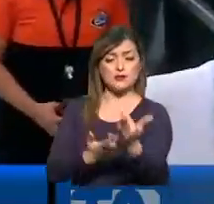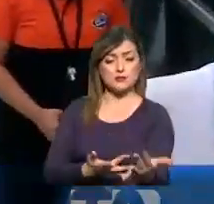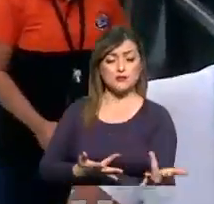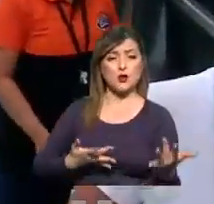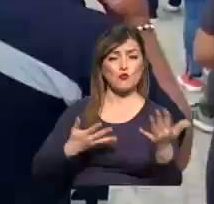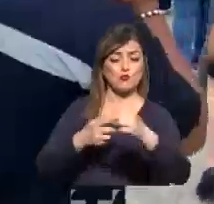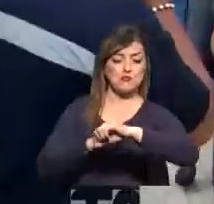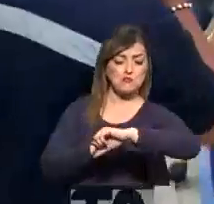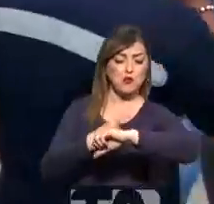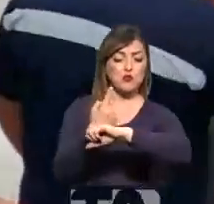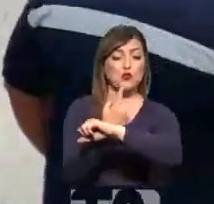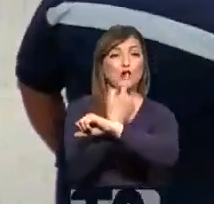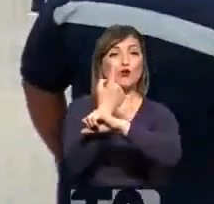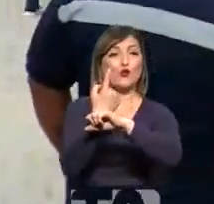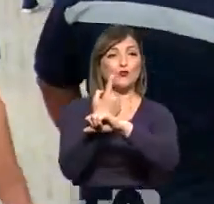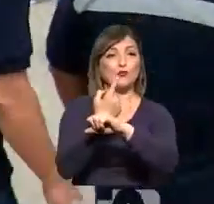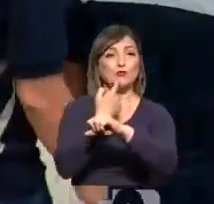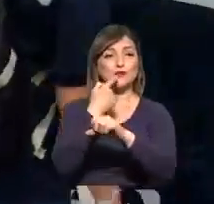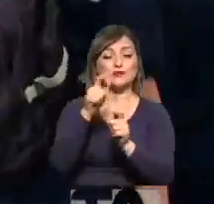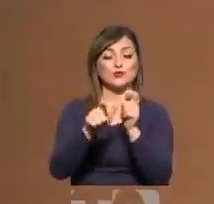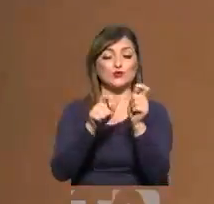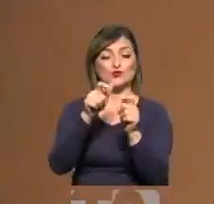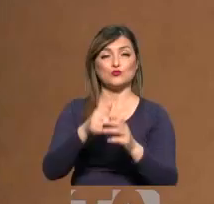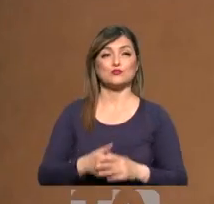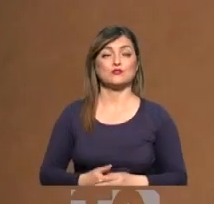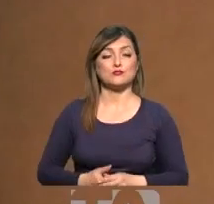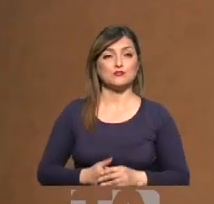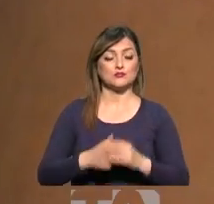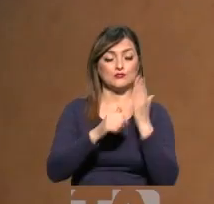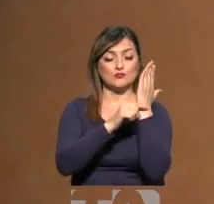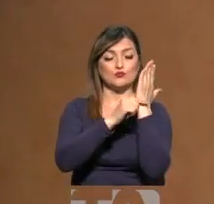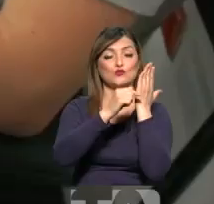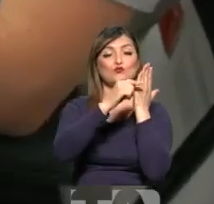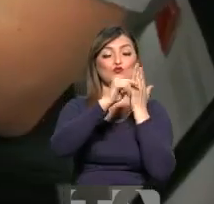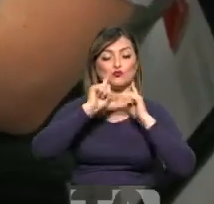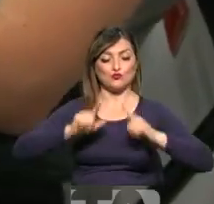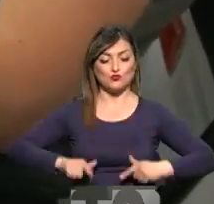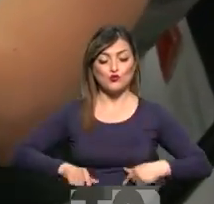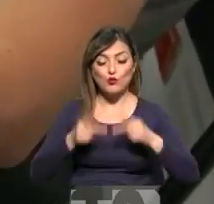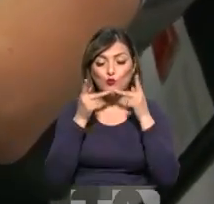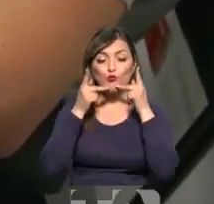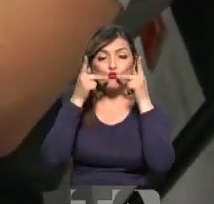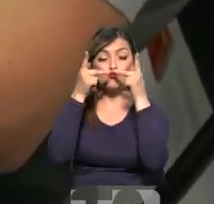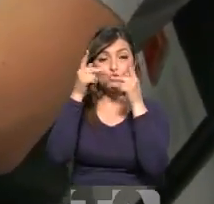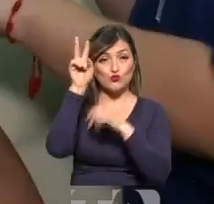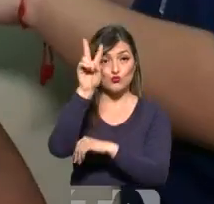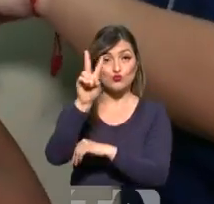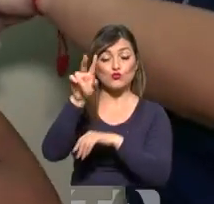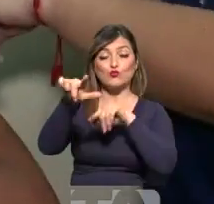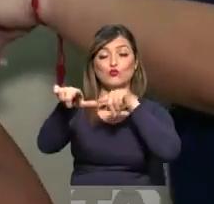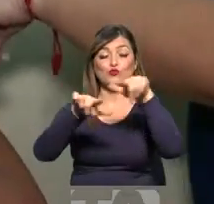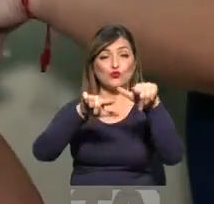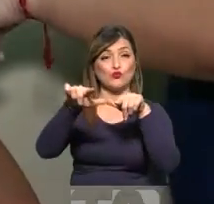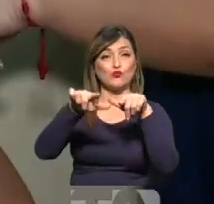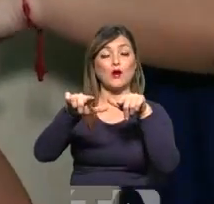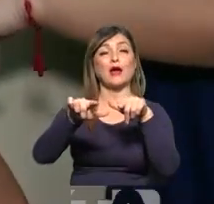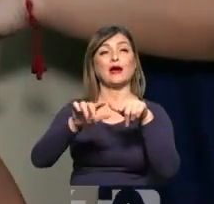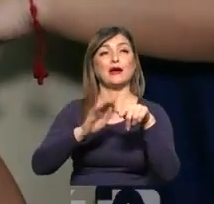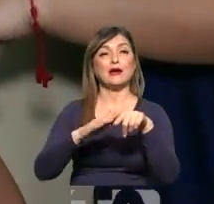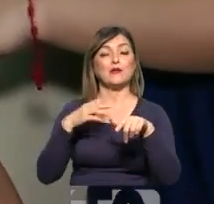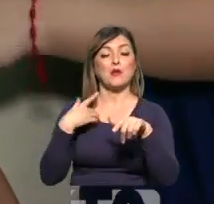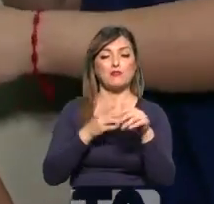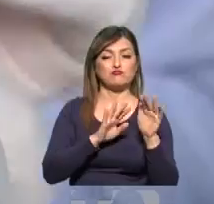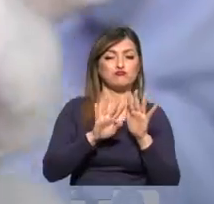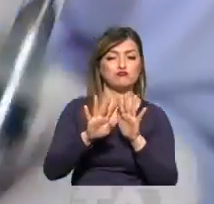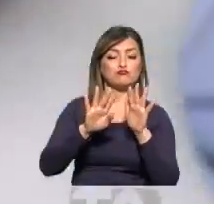toma más allá de una hora, aseguran los encargados. El Ministerio de Salud Pública anunciará este viernes los lugares donde se activarán las mingas